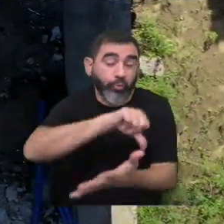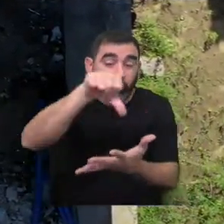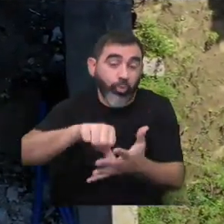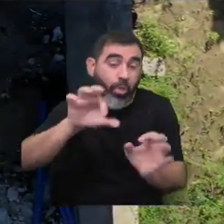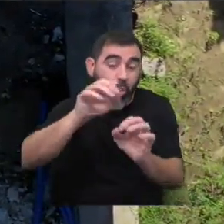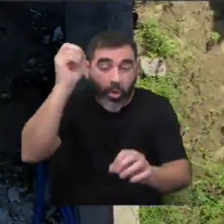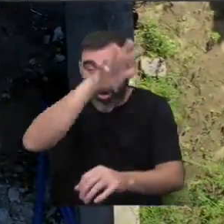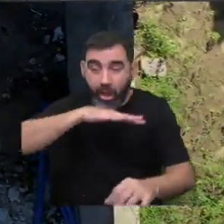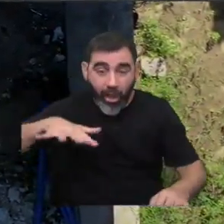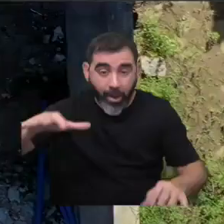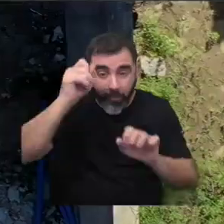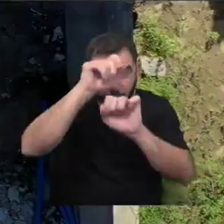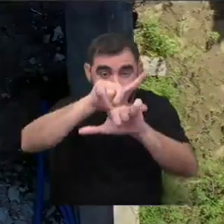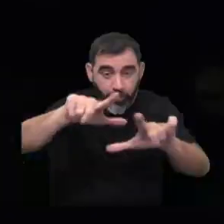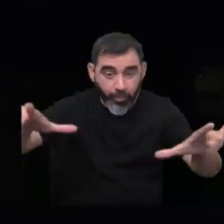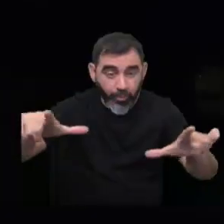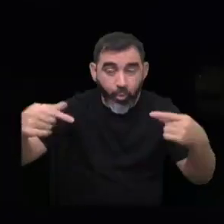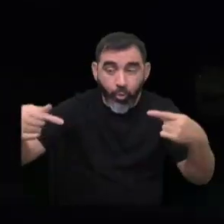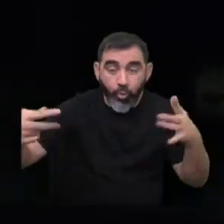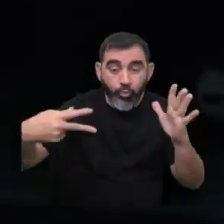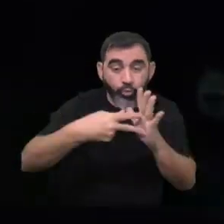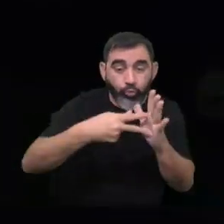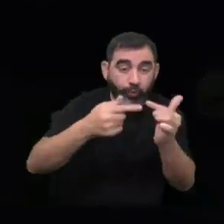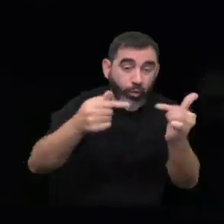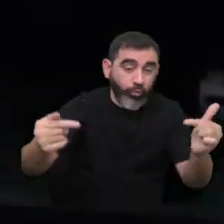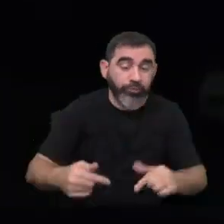medio rural, a equipos conectados a ellos.